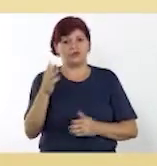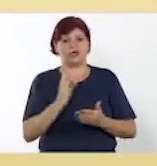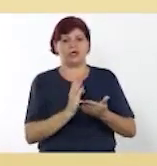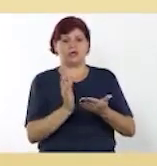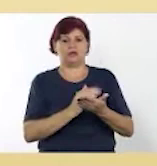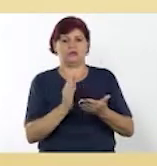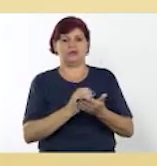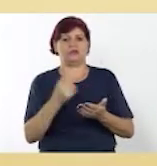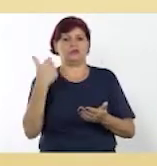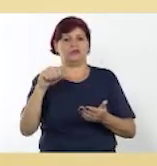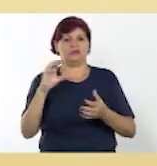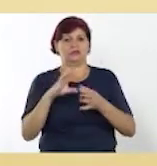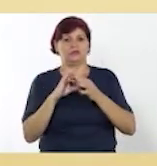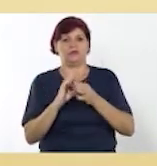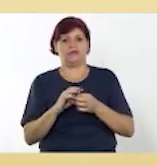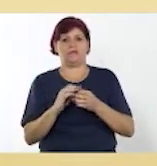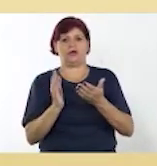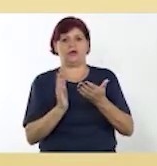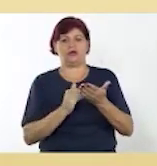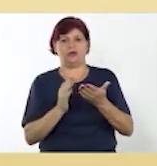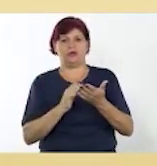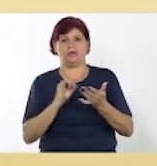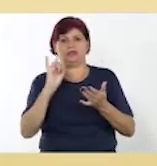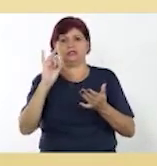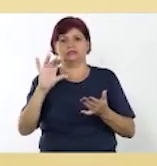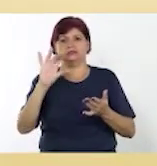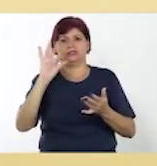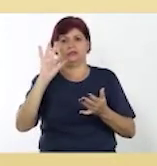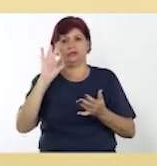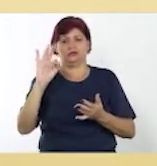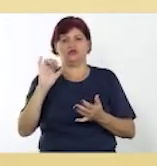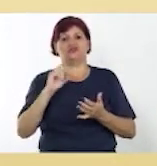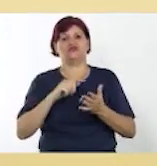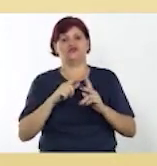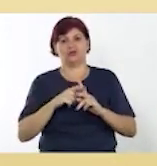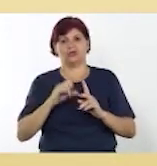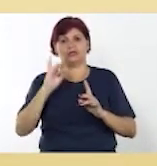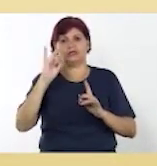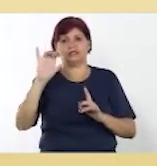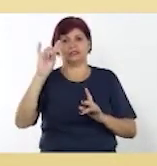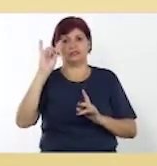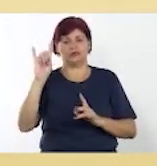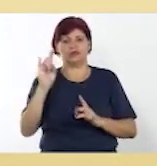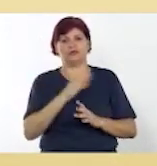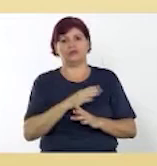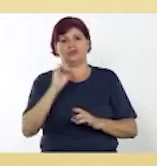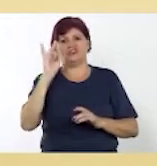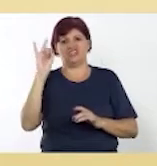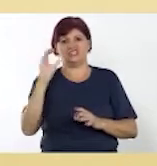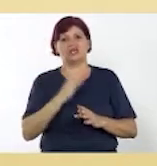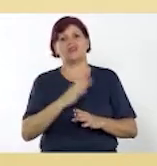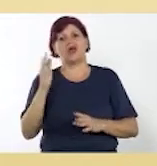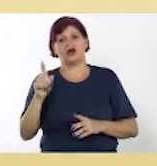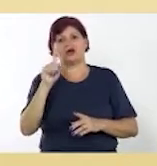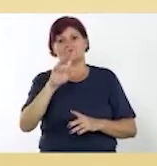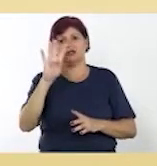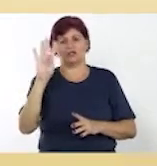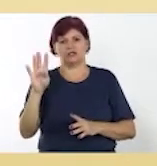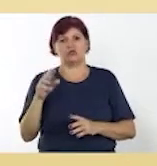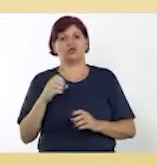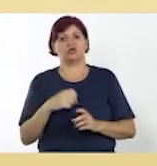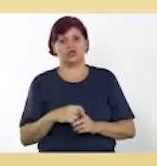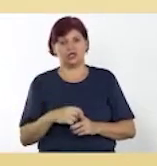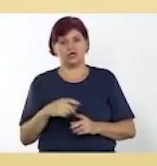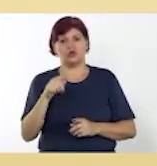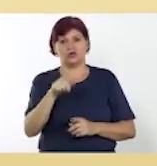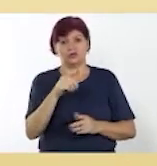ejercicios que están en el libro de texto de 10º grado, en las páginas 78 y 79, o sea, los ejercicios del 7 al 14.